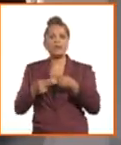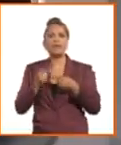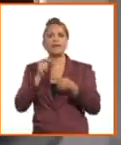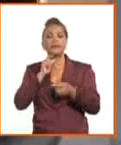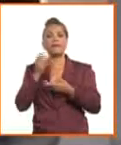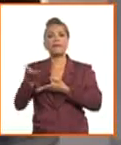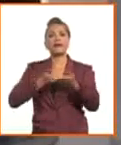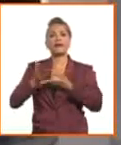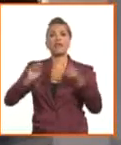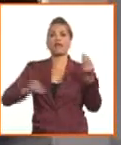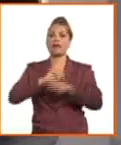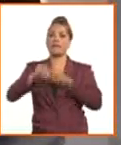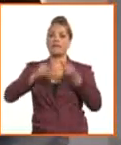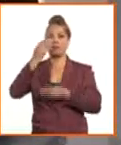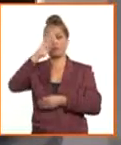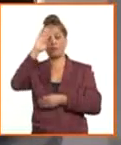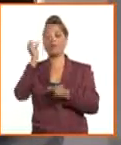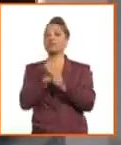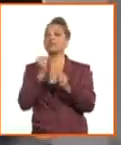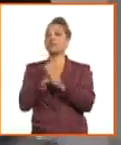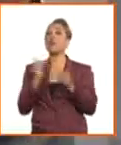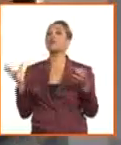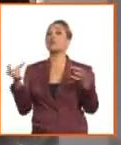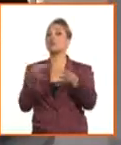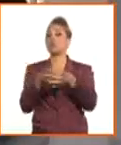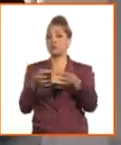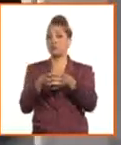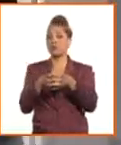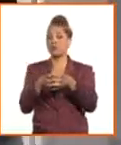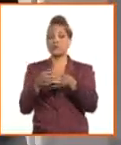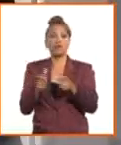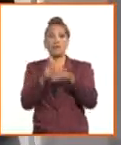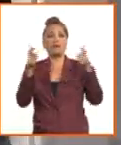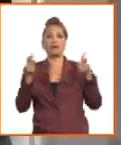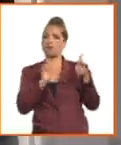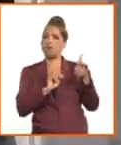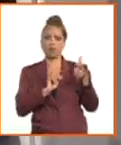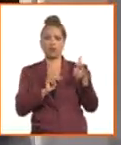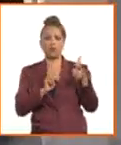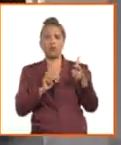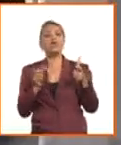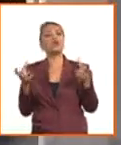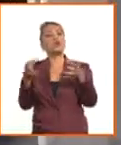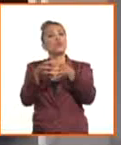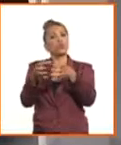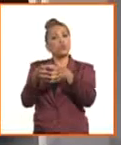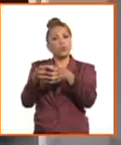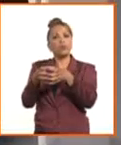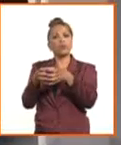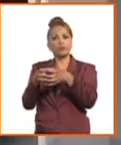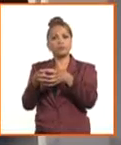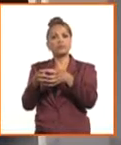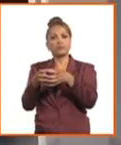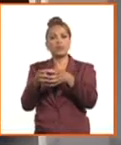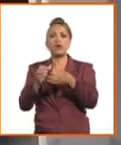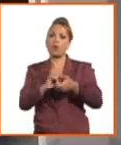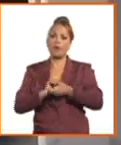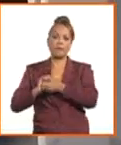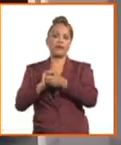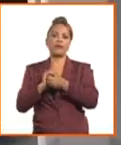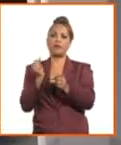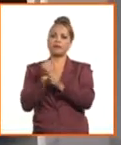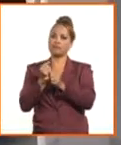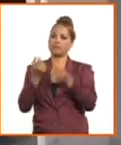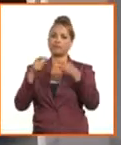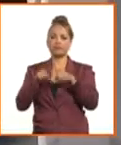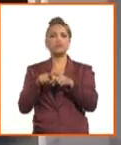país. Pero ha sido un trabajo colectivo, no ha sido un trabajo masivo, lo hemos tenido que hacer en un colectivo de compañeros, pero estamos muy satisfechos